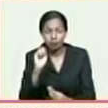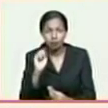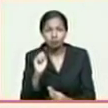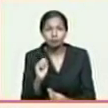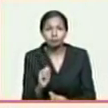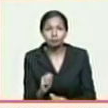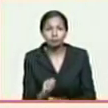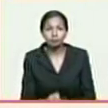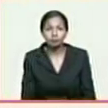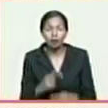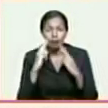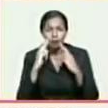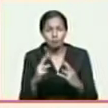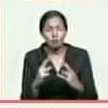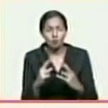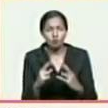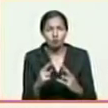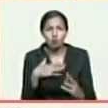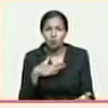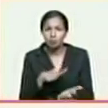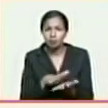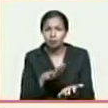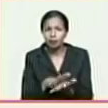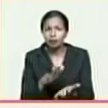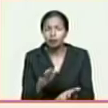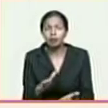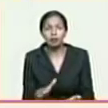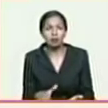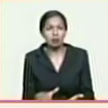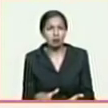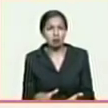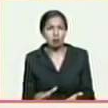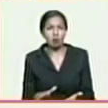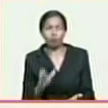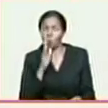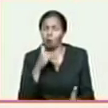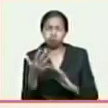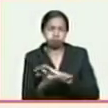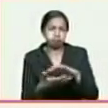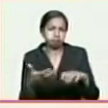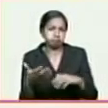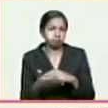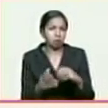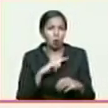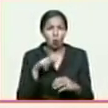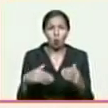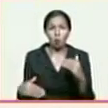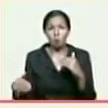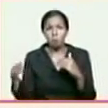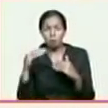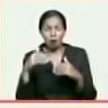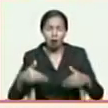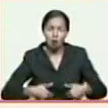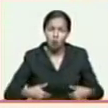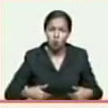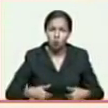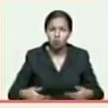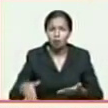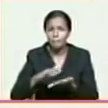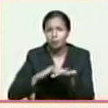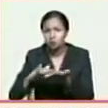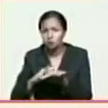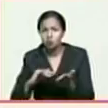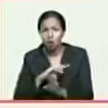respondió cabalmente, sin mayores complicaciones ni sobresaltos, a la reanudación de